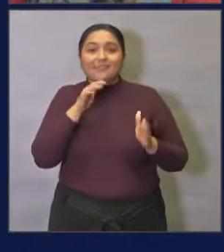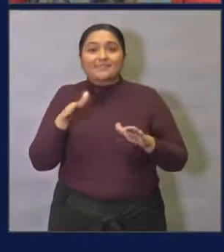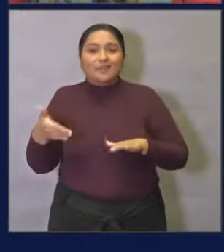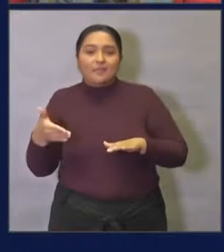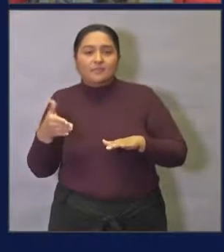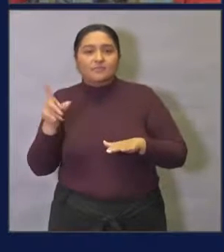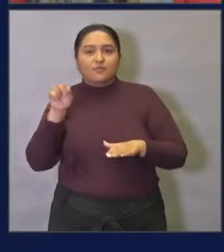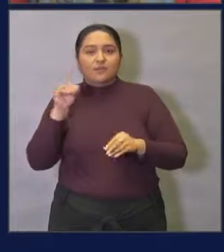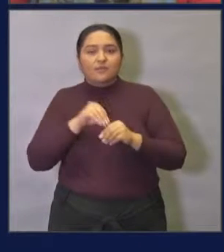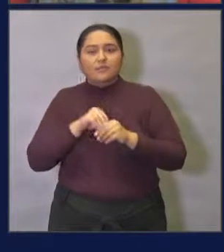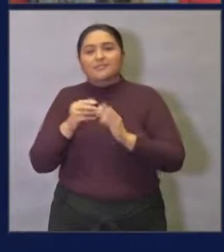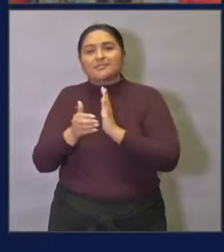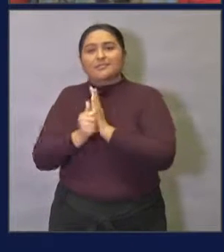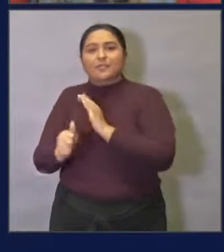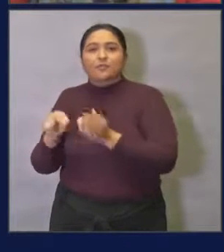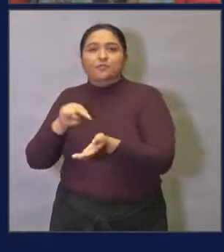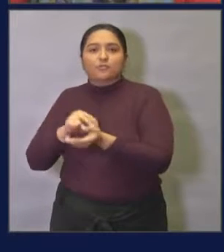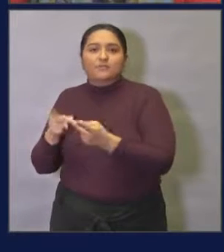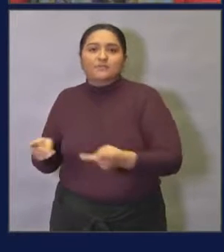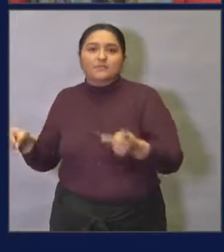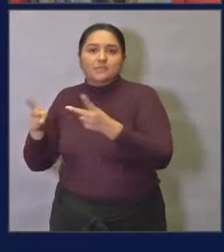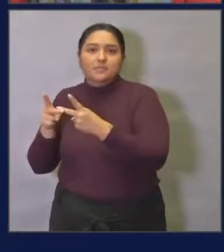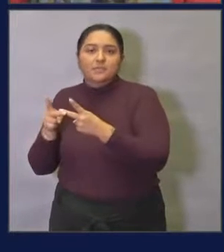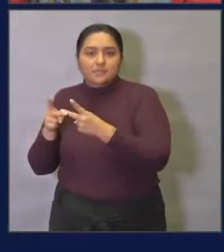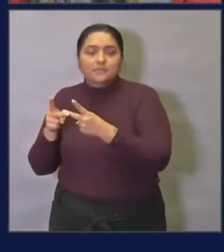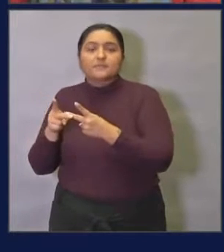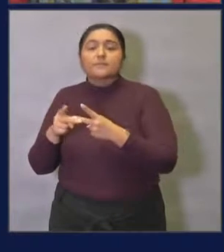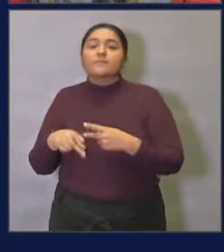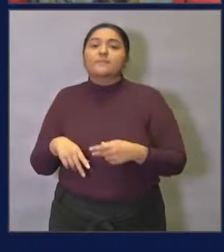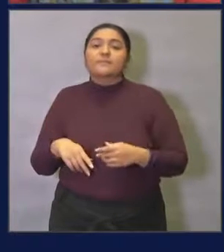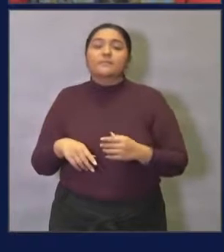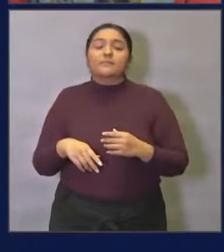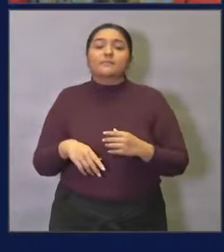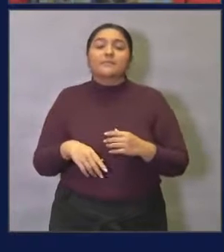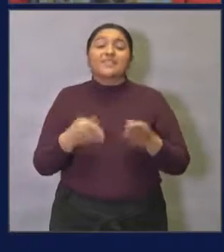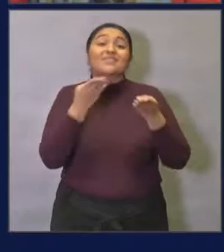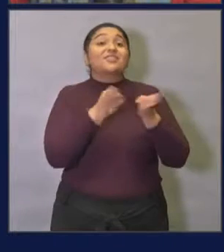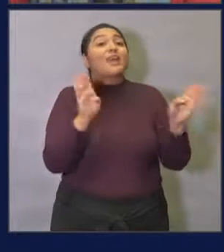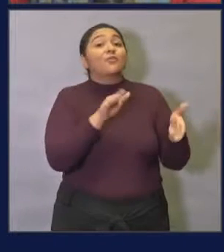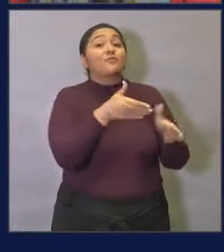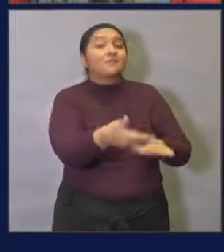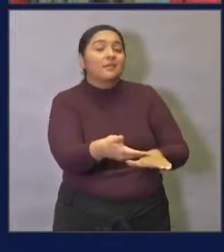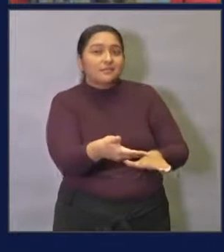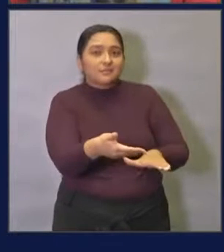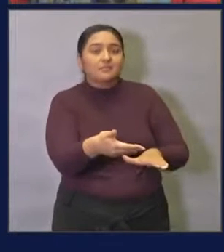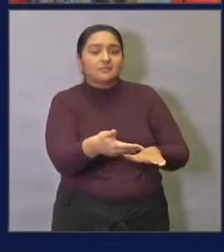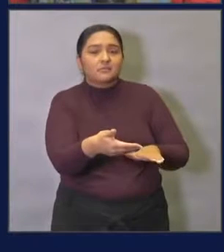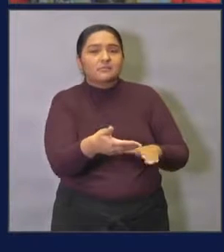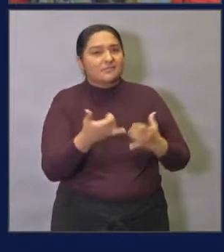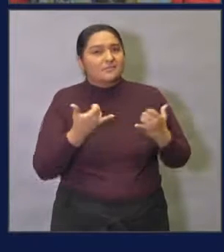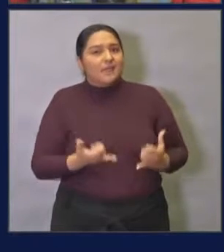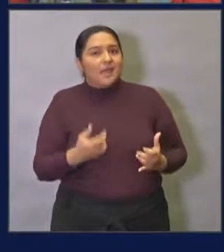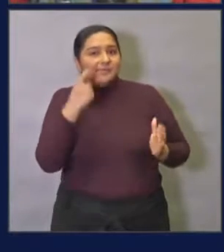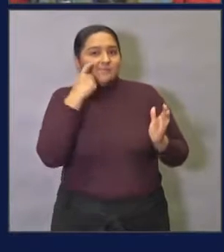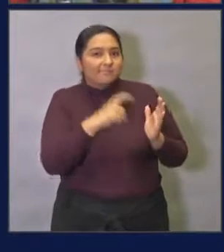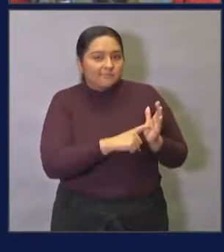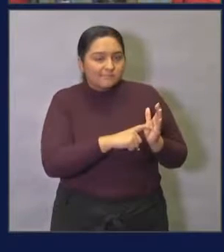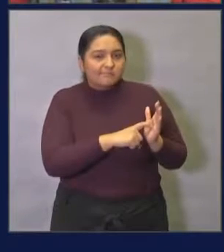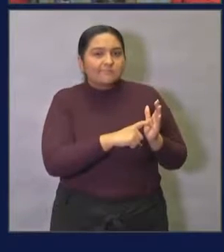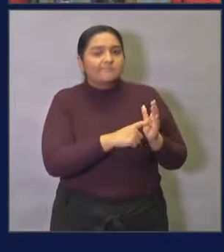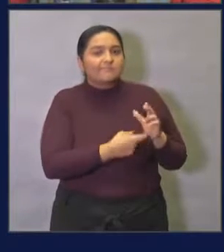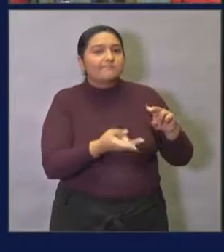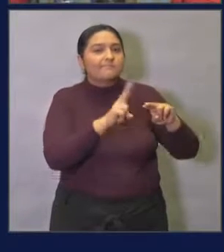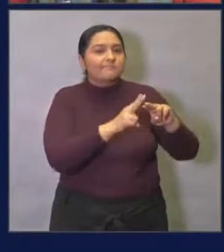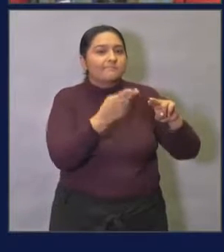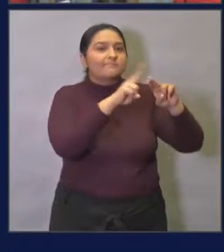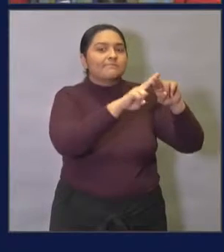los centros de enfermería especializada. Para los fallecimientos en general, ahora estamos viendo aumentos similares a los